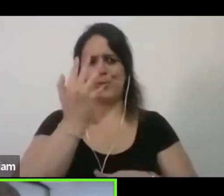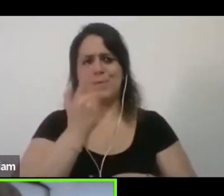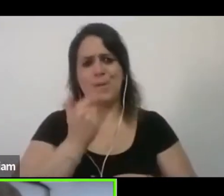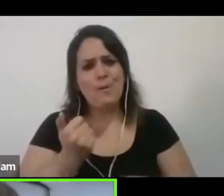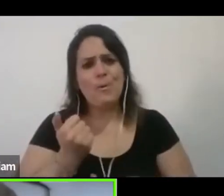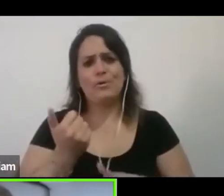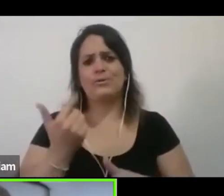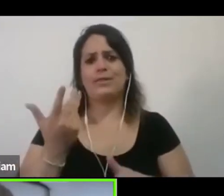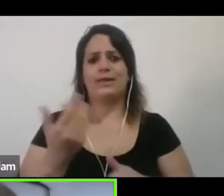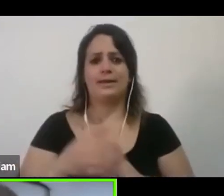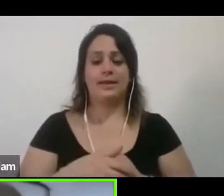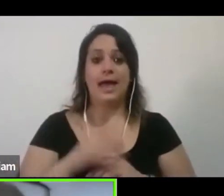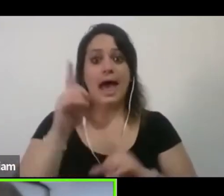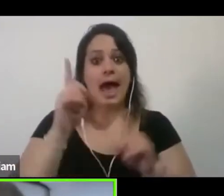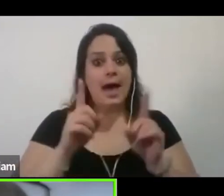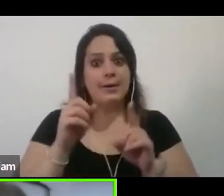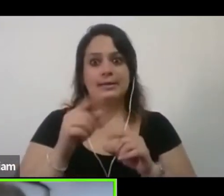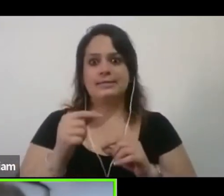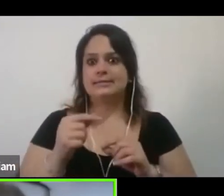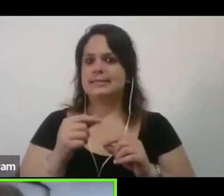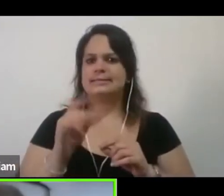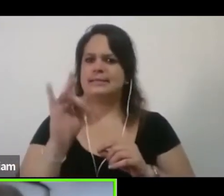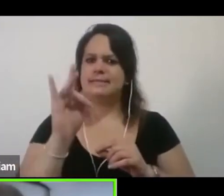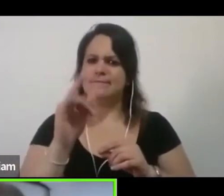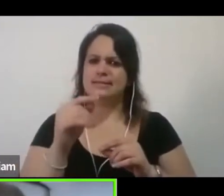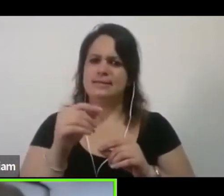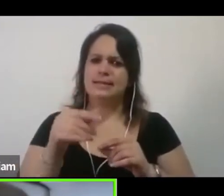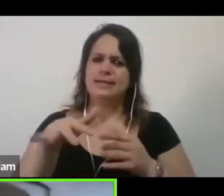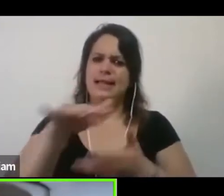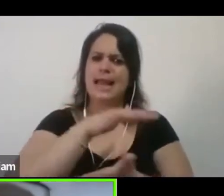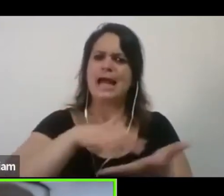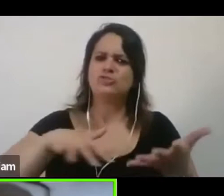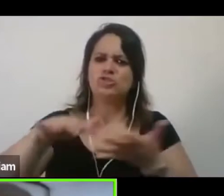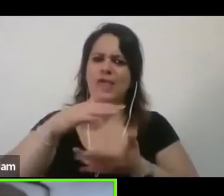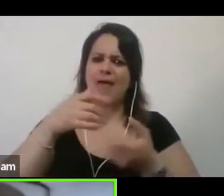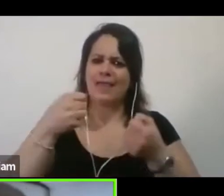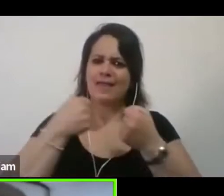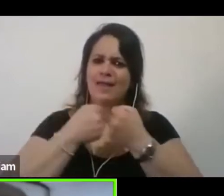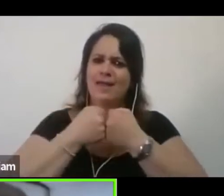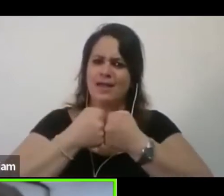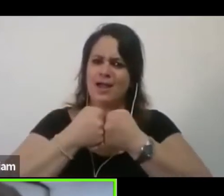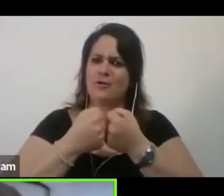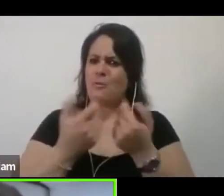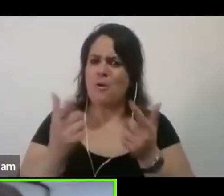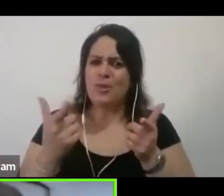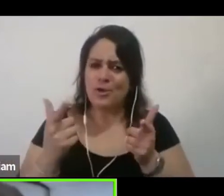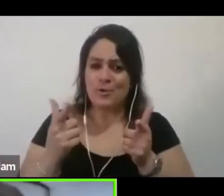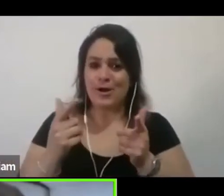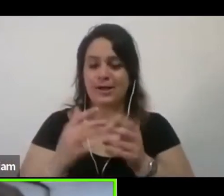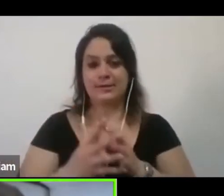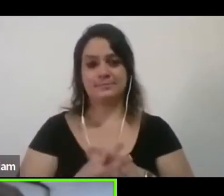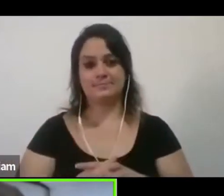muy acordados socialmente, como quien dice. Por ahí